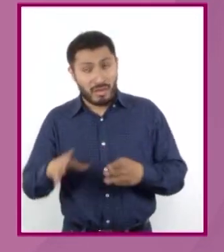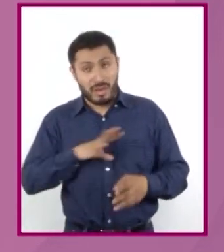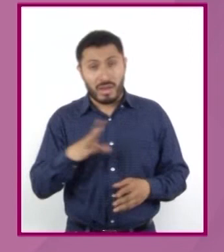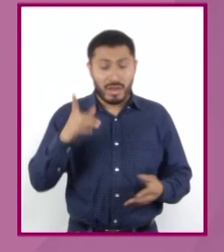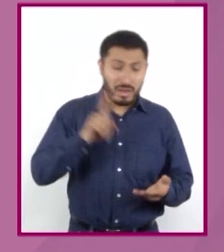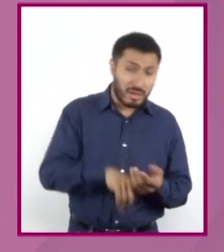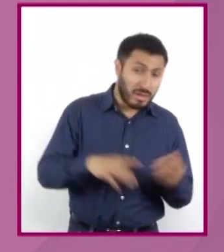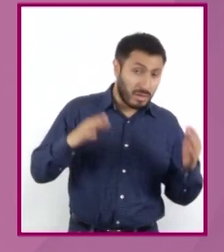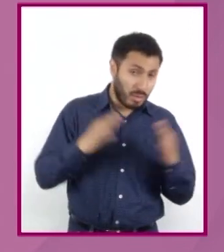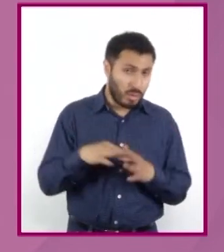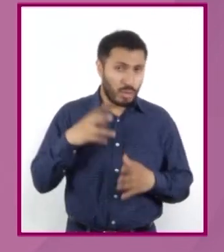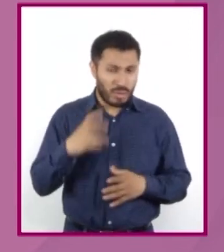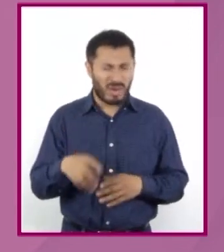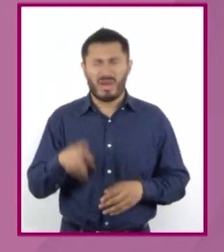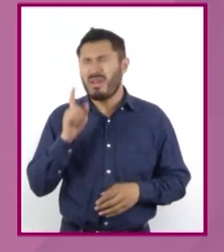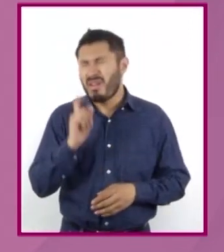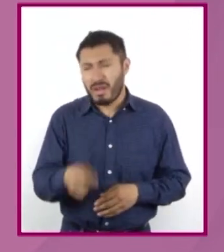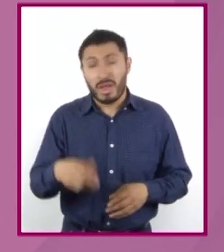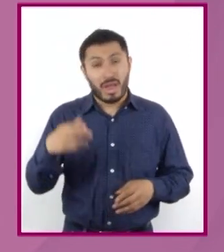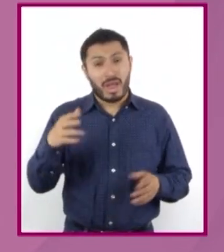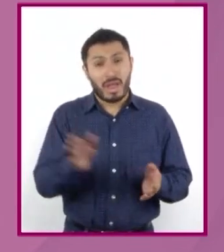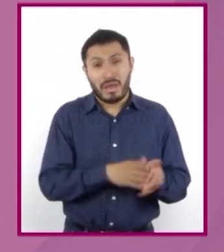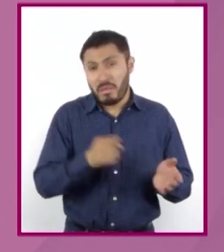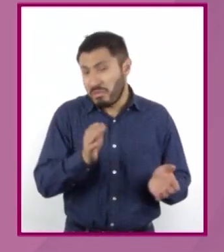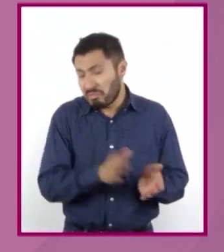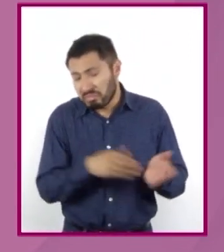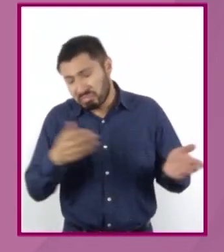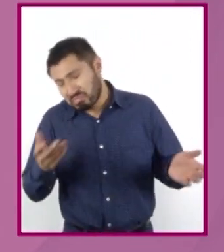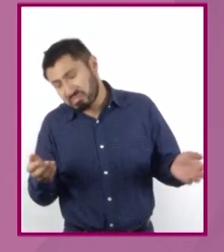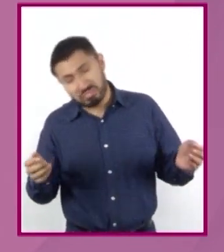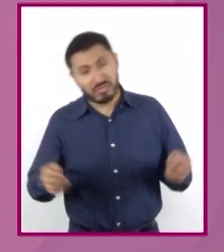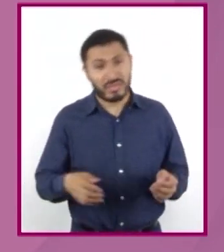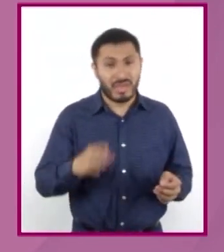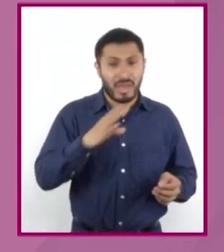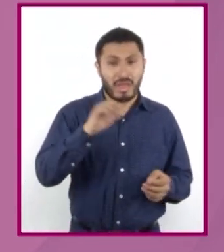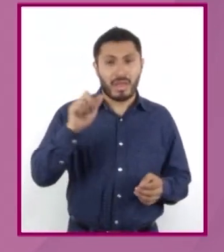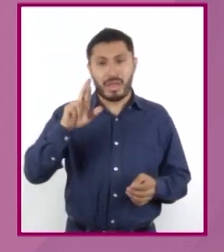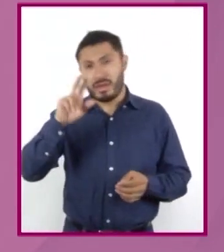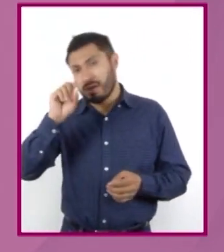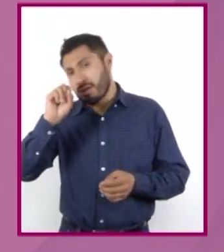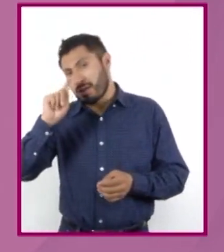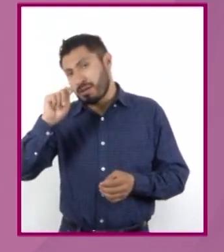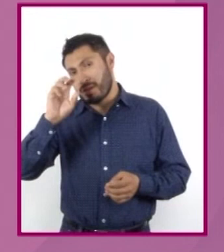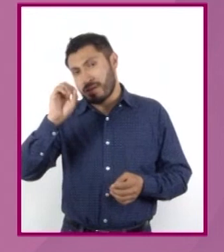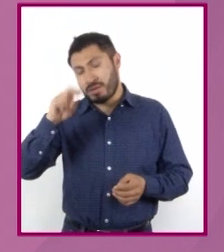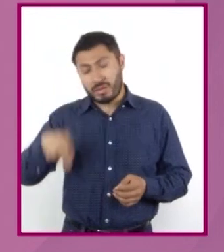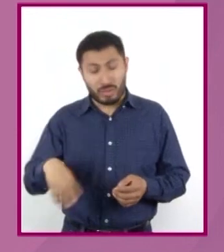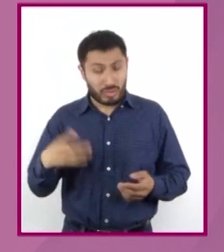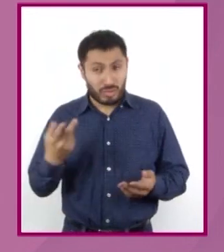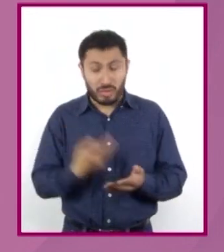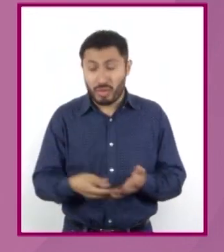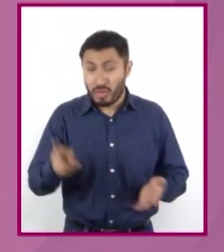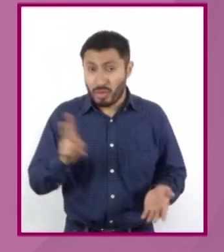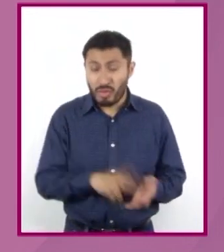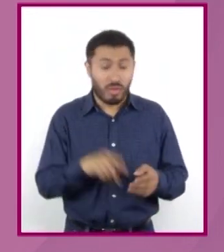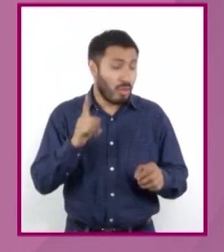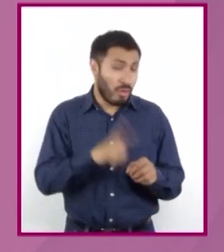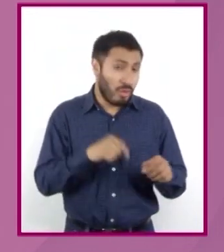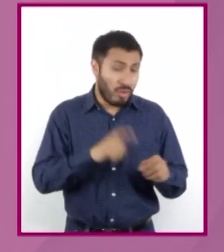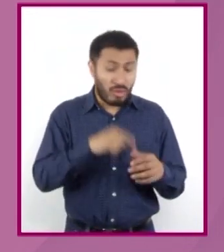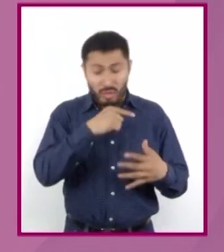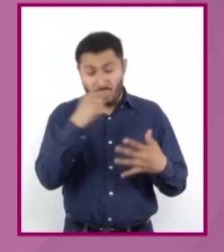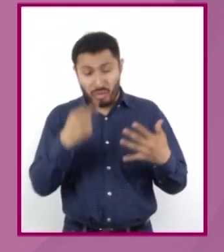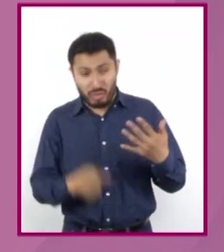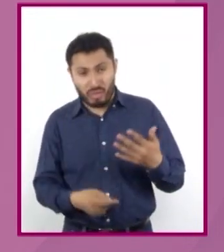casa, como hojas de papel, cartón reciclado, colores, bolígrafos,